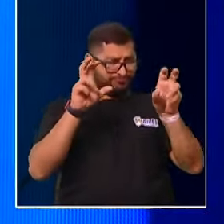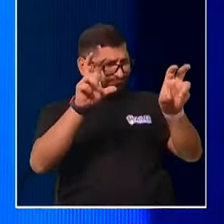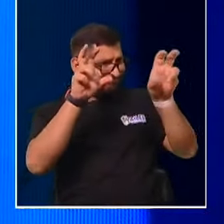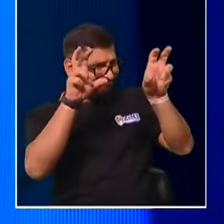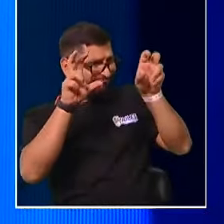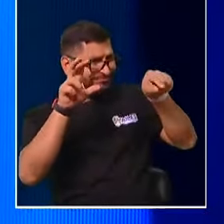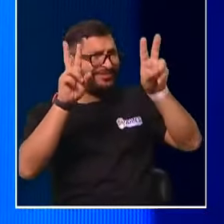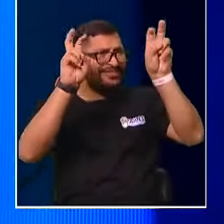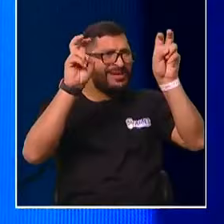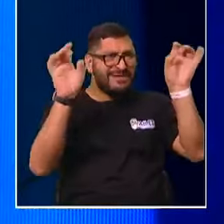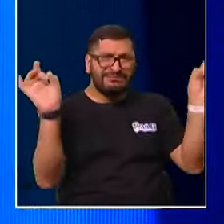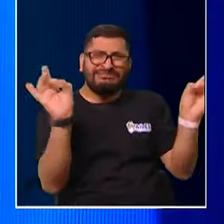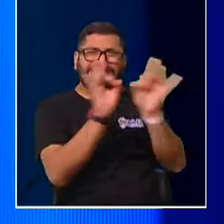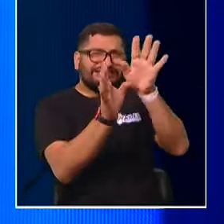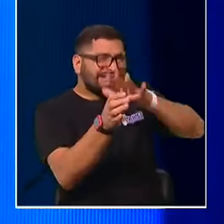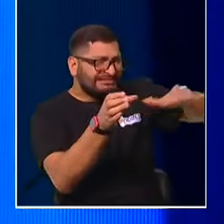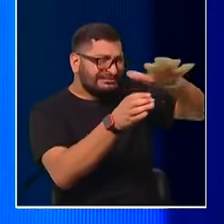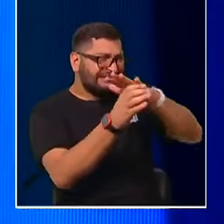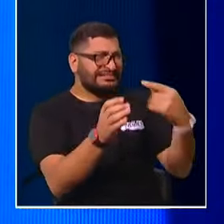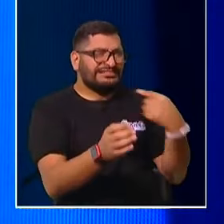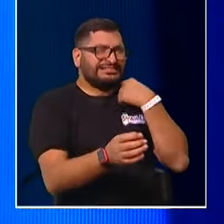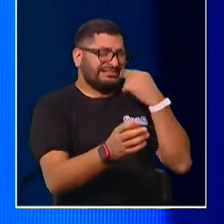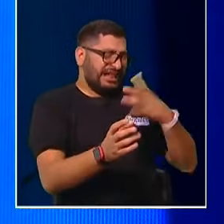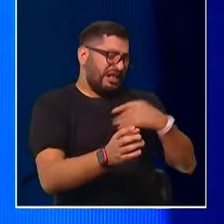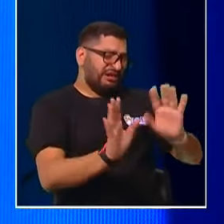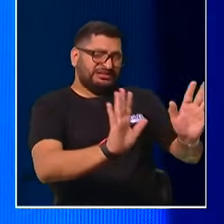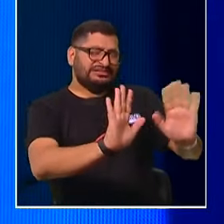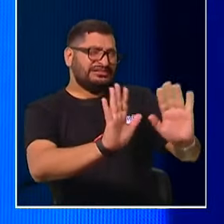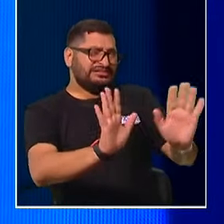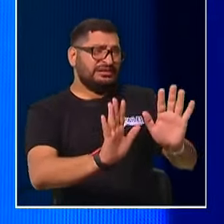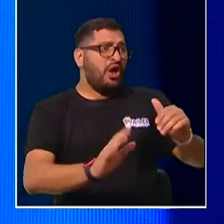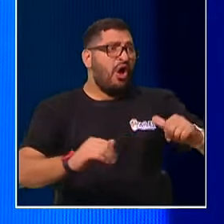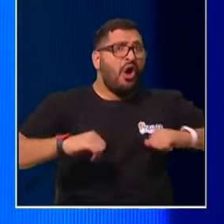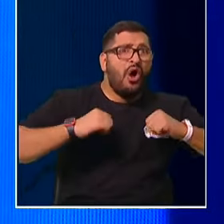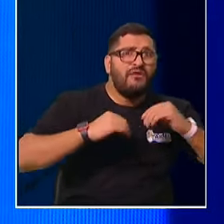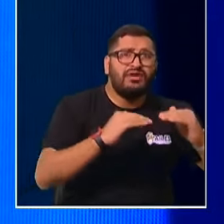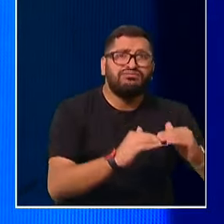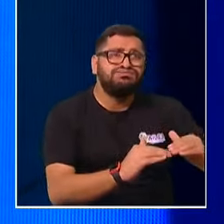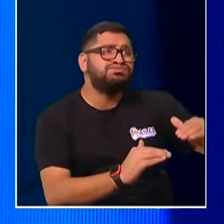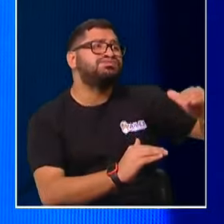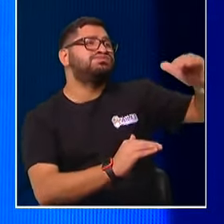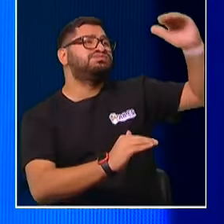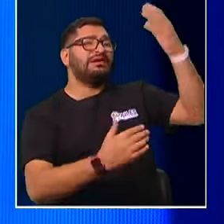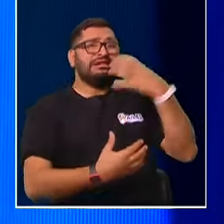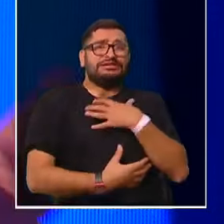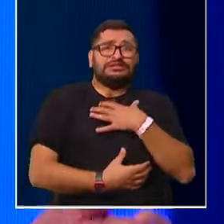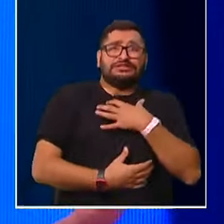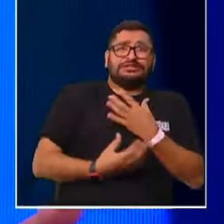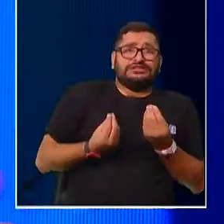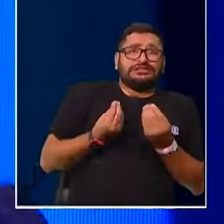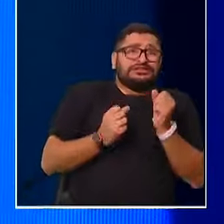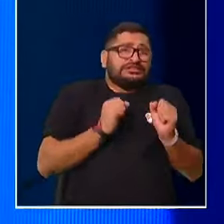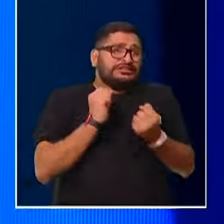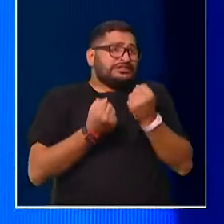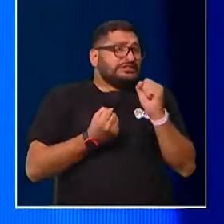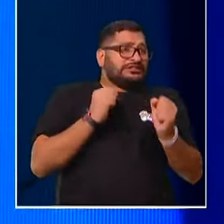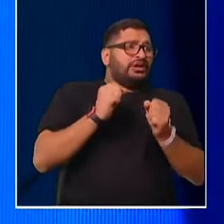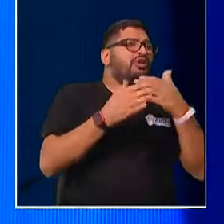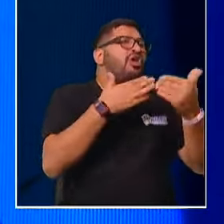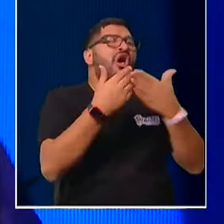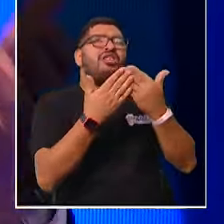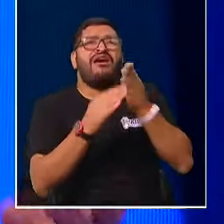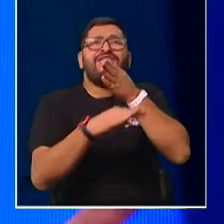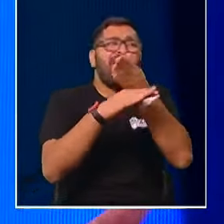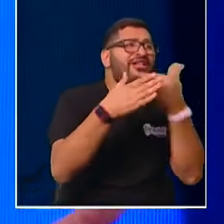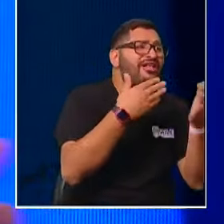a nuestros hijos. Y cuando llega la adolescencia, esa inquietud se hace cada vez más fuerte. ¿Dónde vas a ir? ¿Con quién vas a